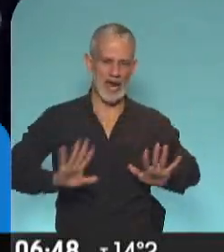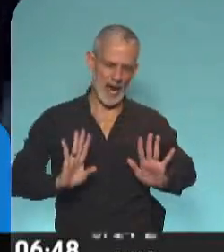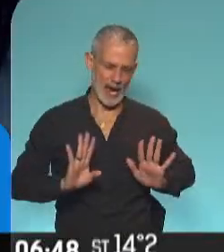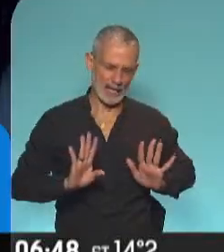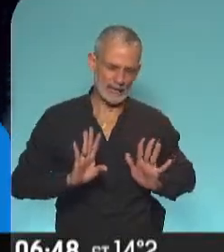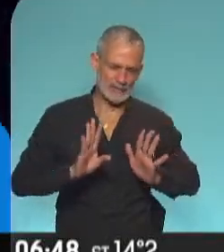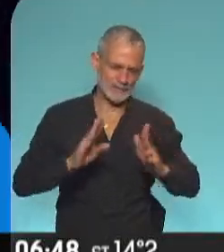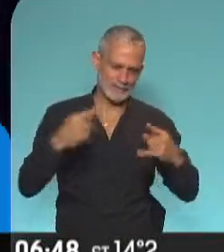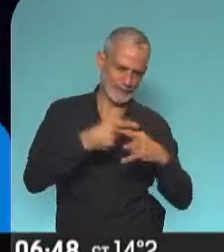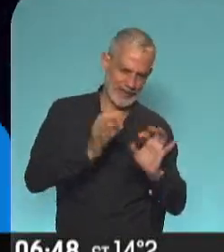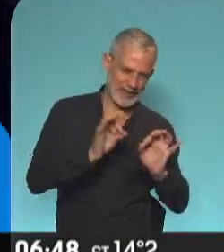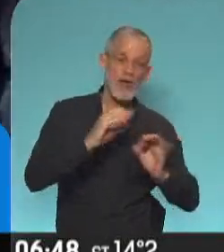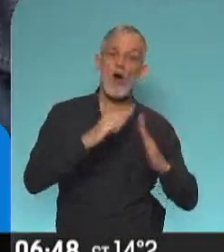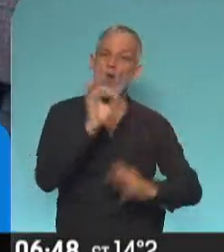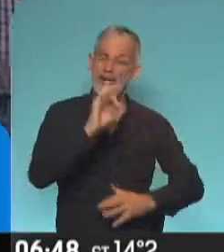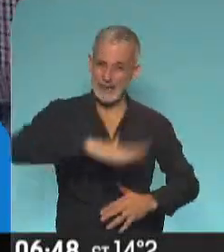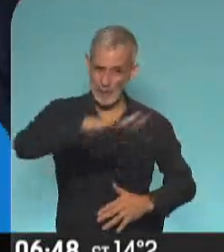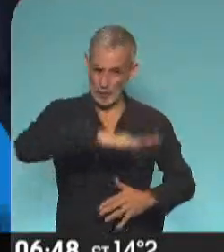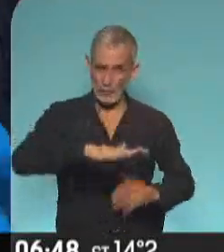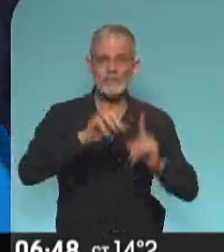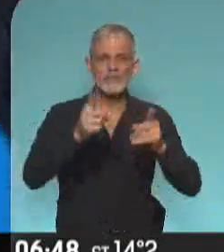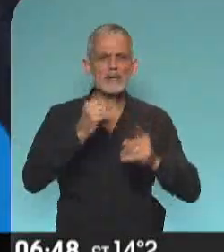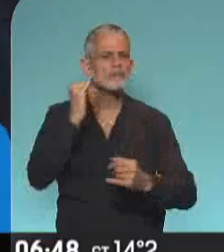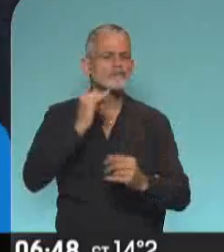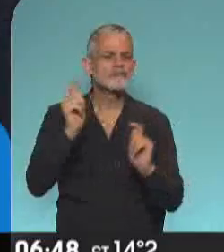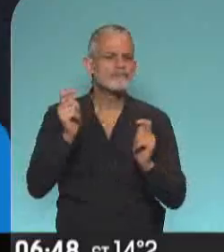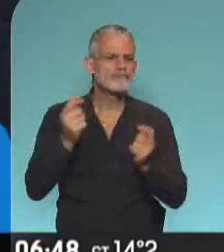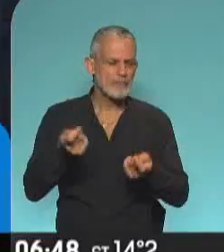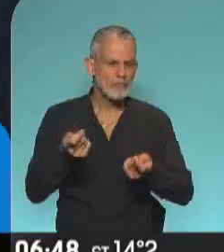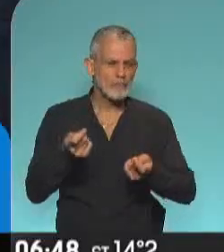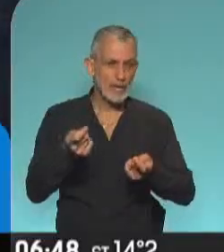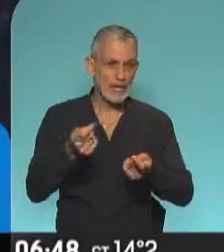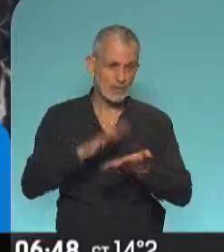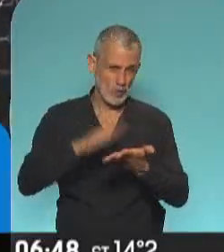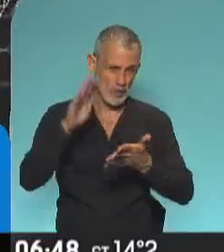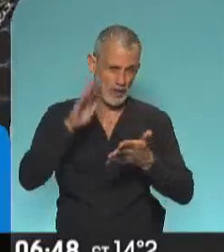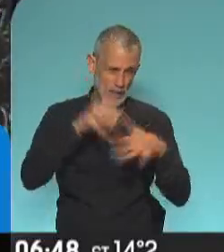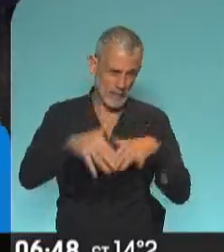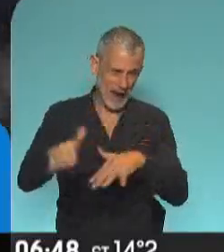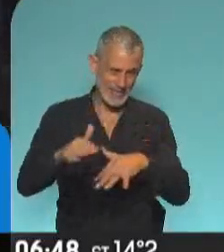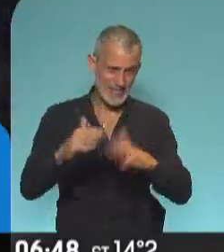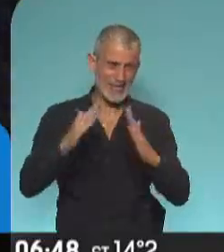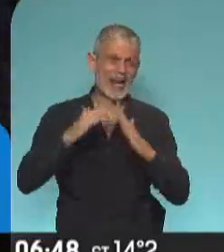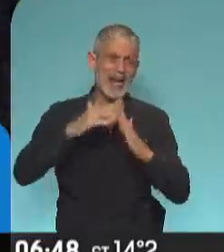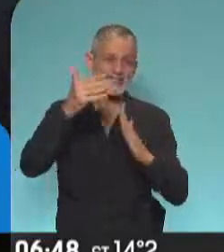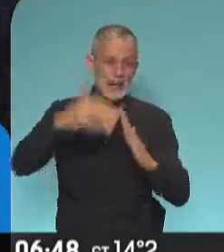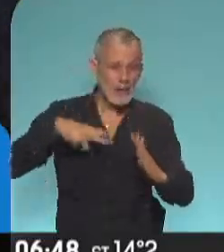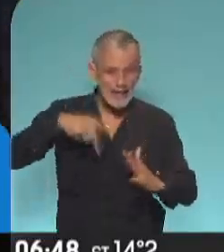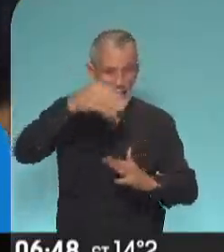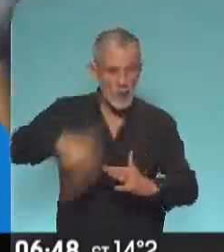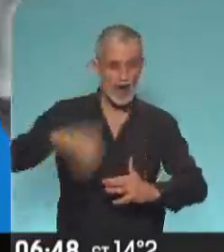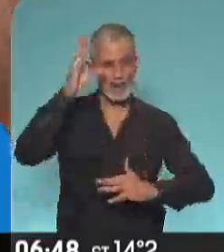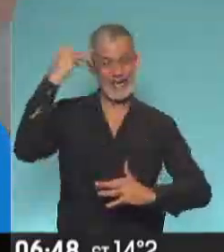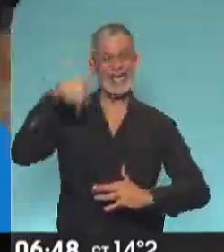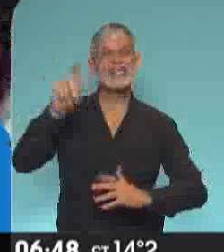y Bonaerense. Exactamente, esto ocurrió en Olivos. Habló también a propósito de esta convocatoria al domicilio particular de la